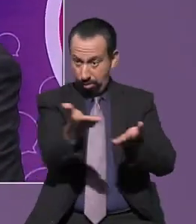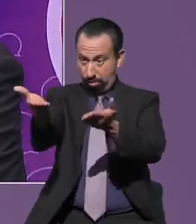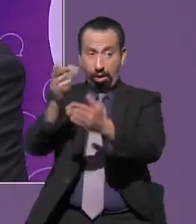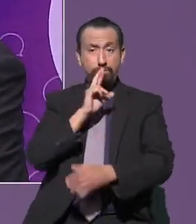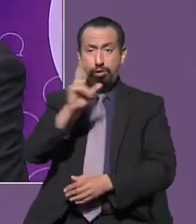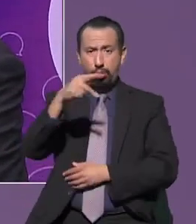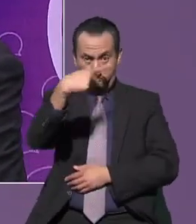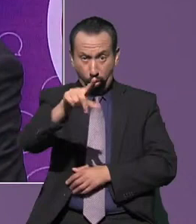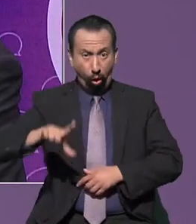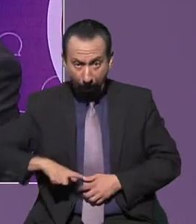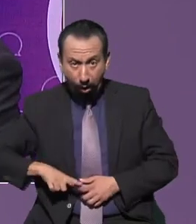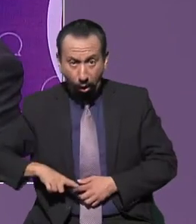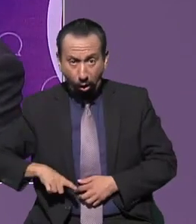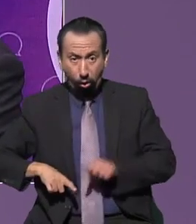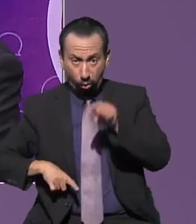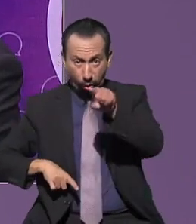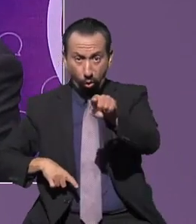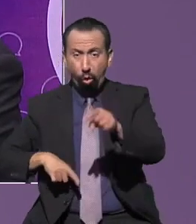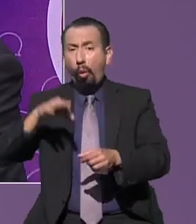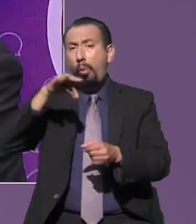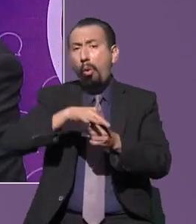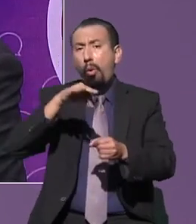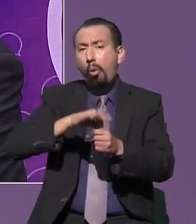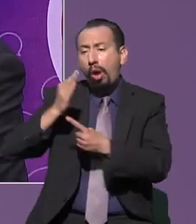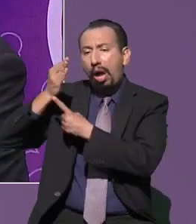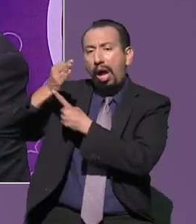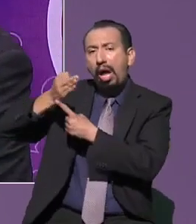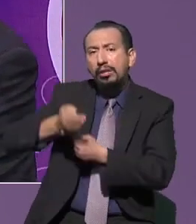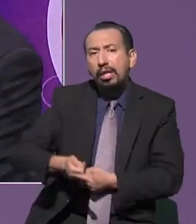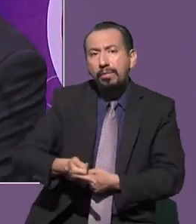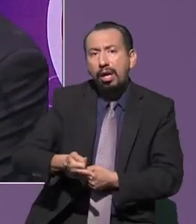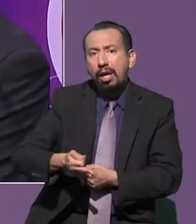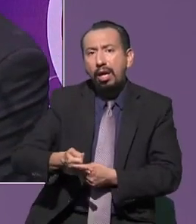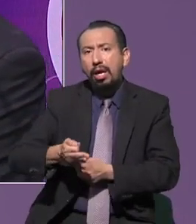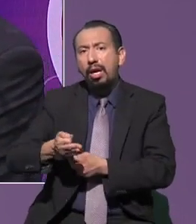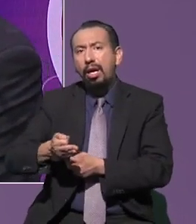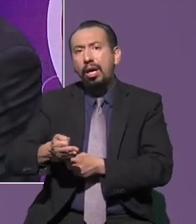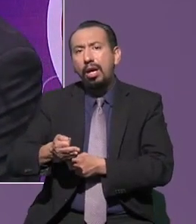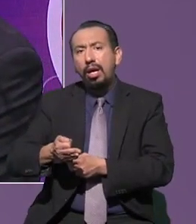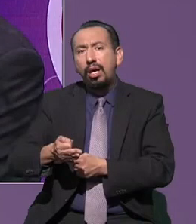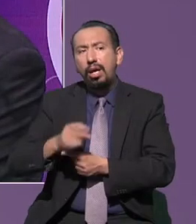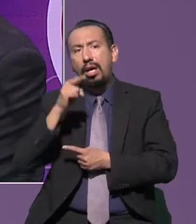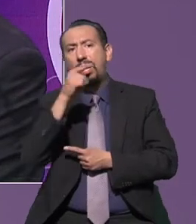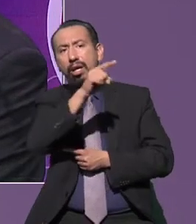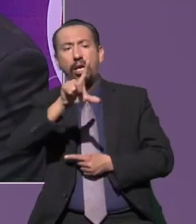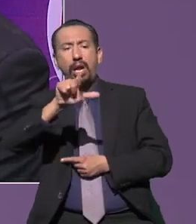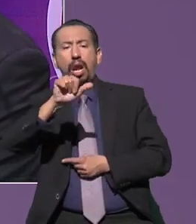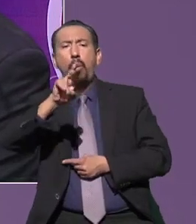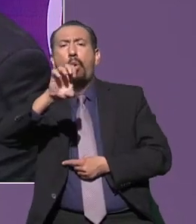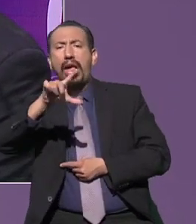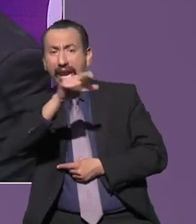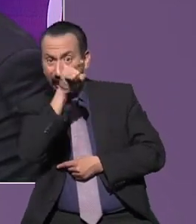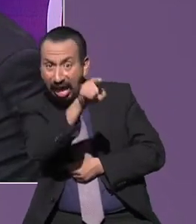por qué tu ayuntamiento con tu aval votó a favor de que se depredar el predio natural de laurel que es